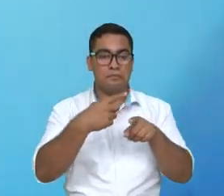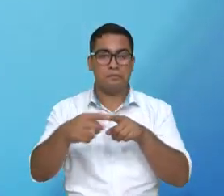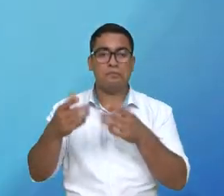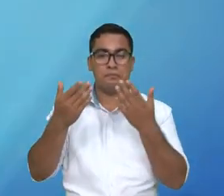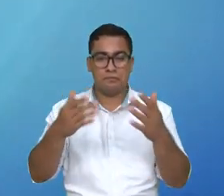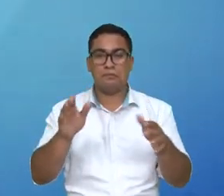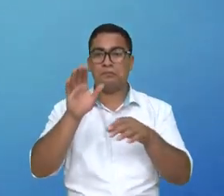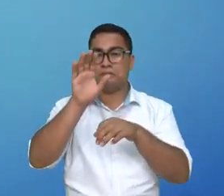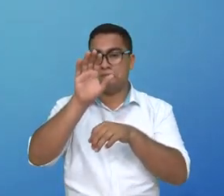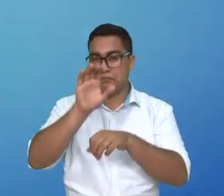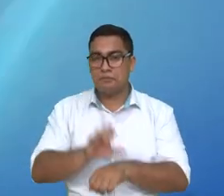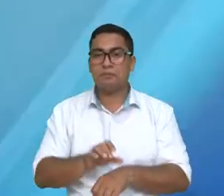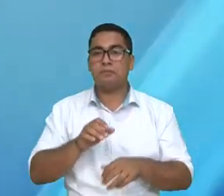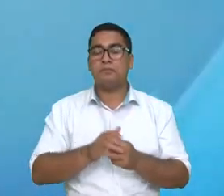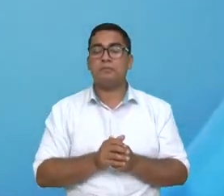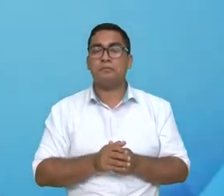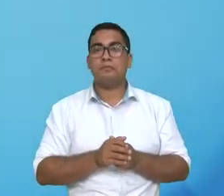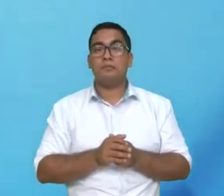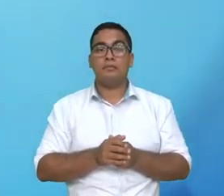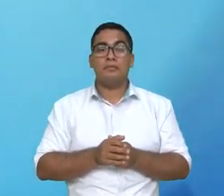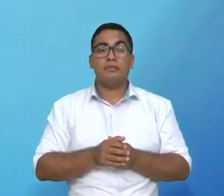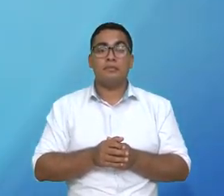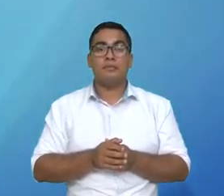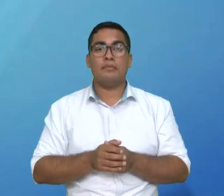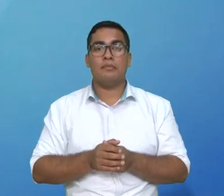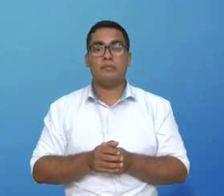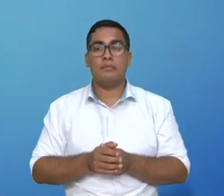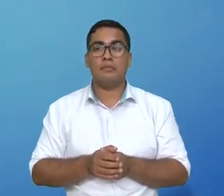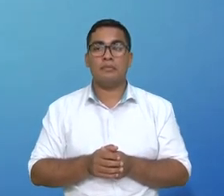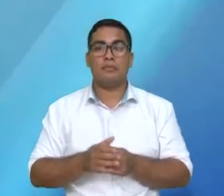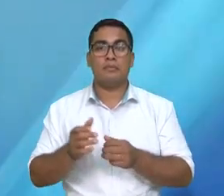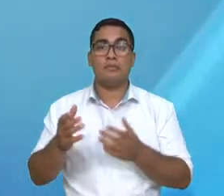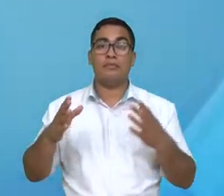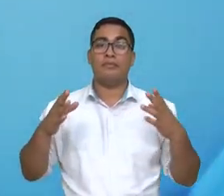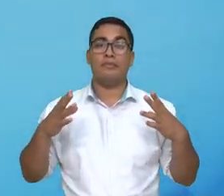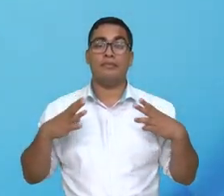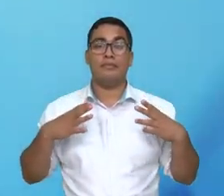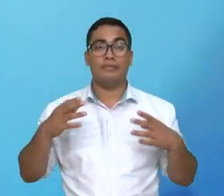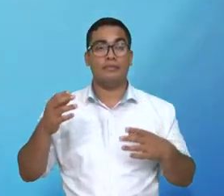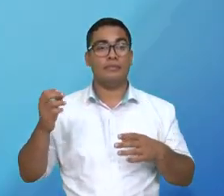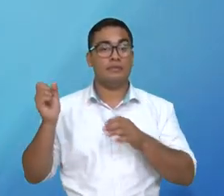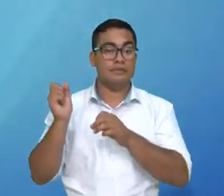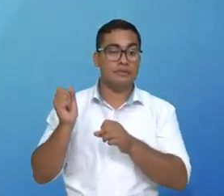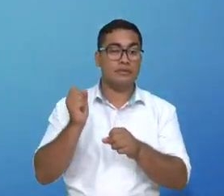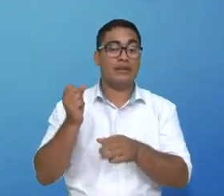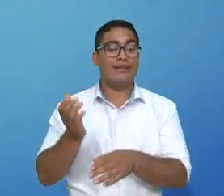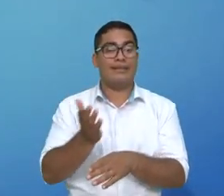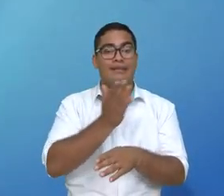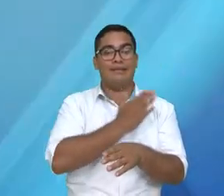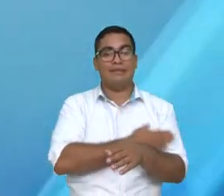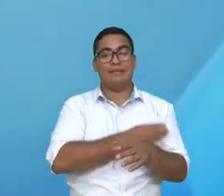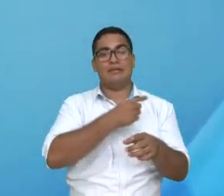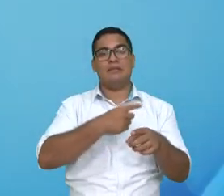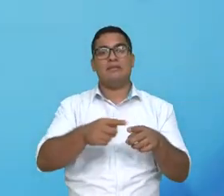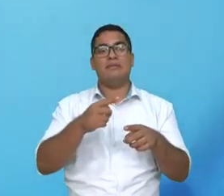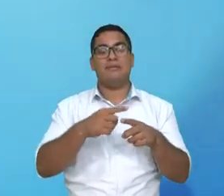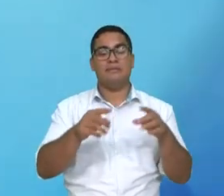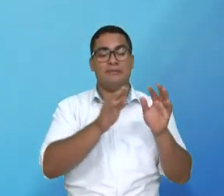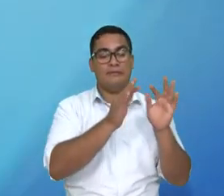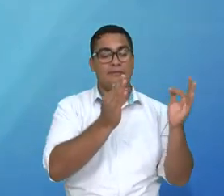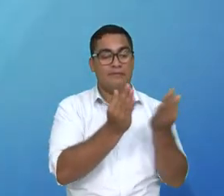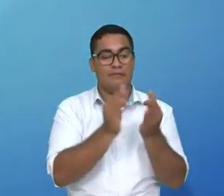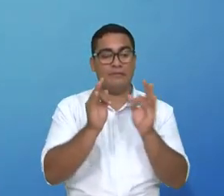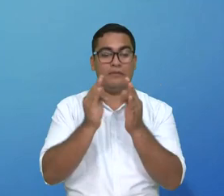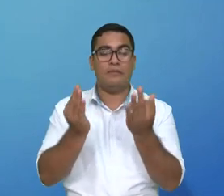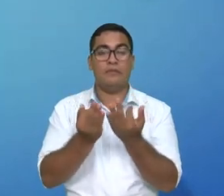acostumbradas. Estamos pagando antes de las vacaciones de Semana Santa para que las familias puedan disfrutar